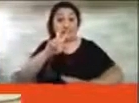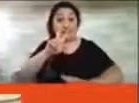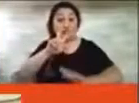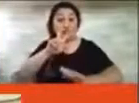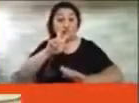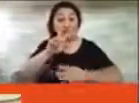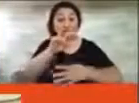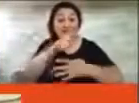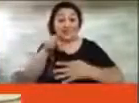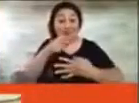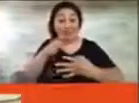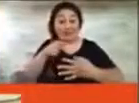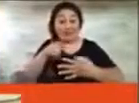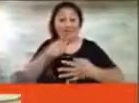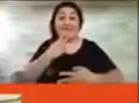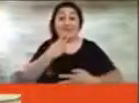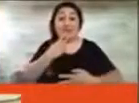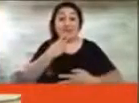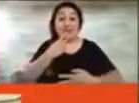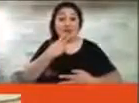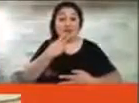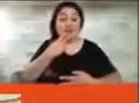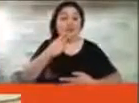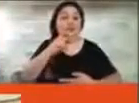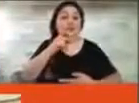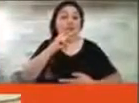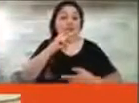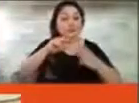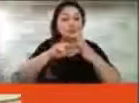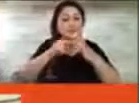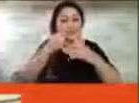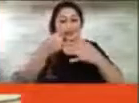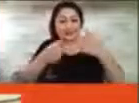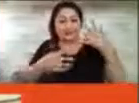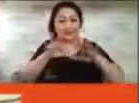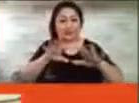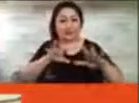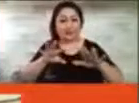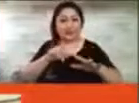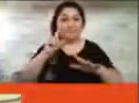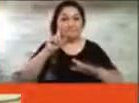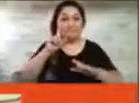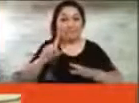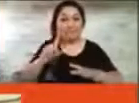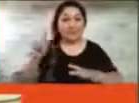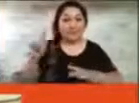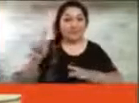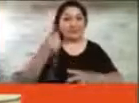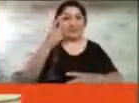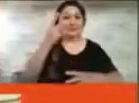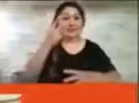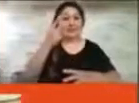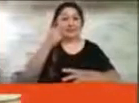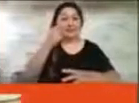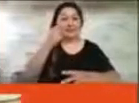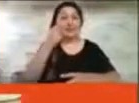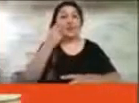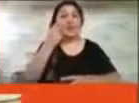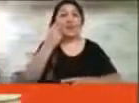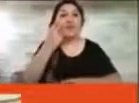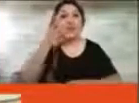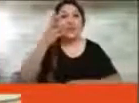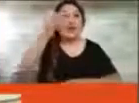pero principalmente me di cuenta de lo que tenía que hacer a medida que iba pasando el tiempo a medida que iba sufriendo